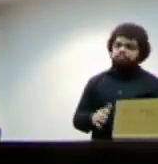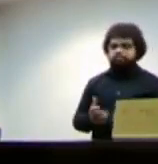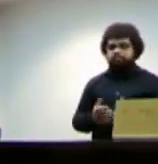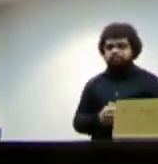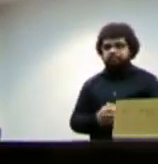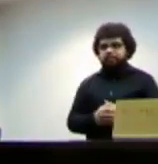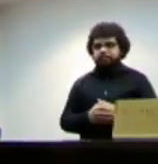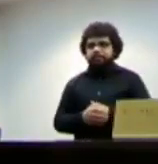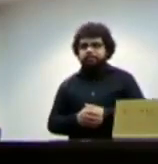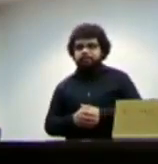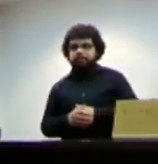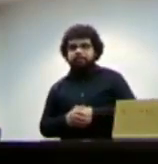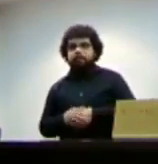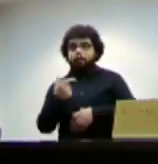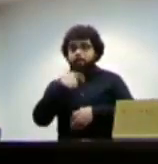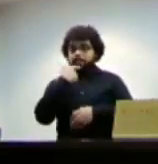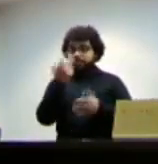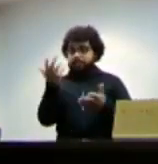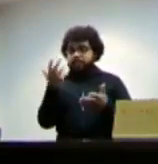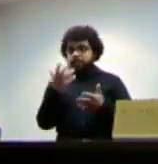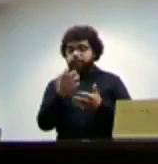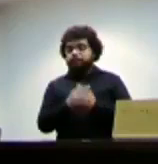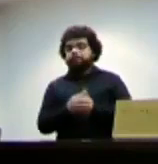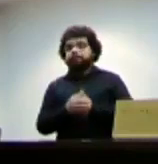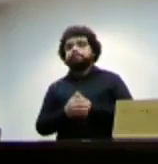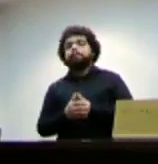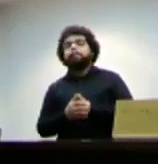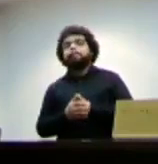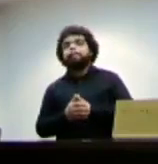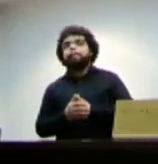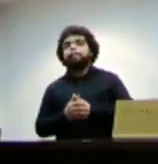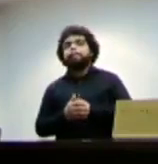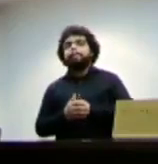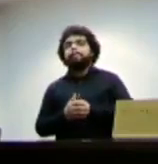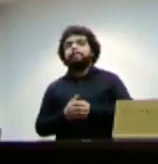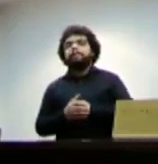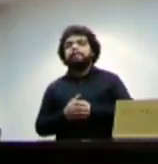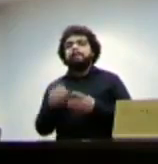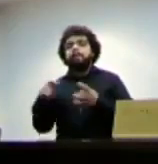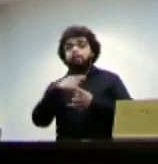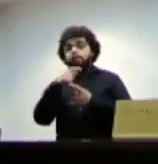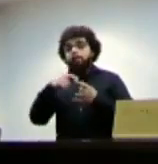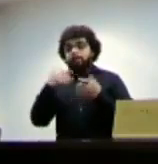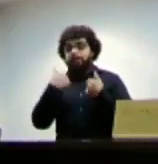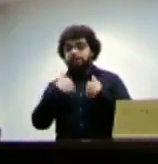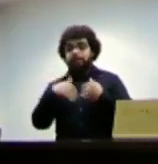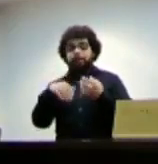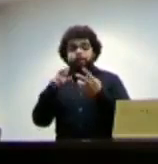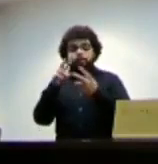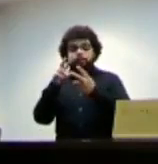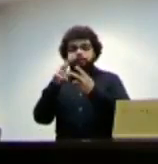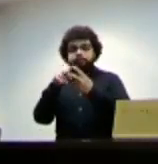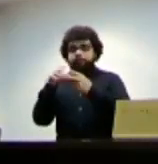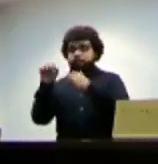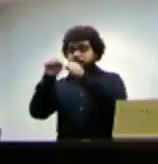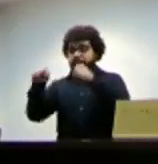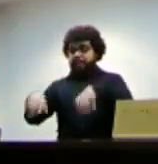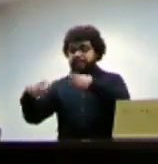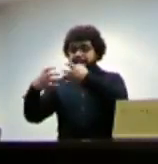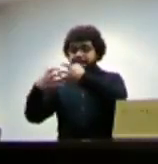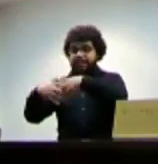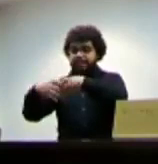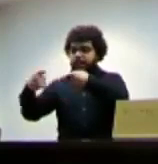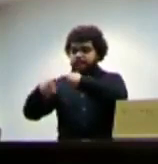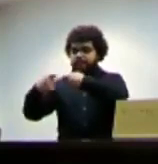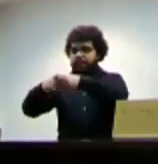iba mencionando anteriormente, cuando ocurre un evento de generación, ¿verdad?, que tenemos que